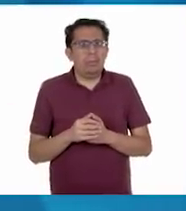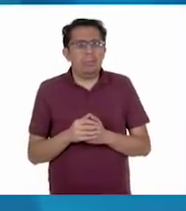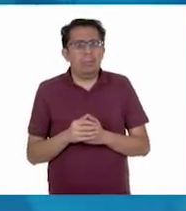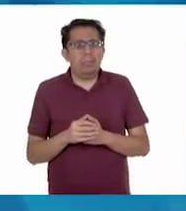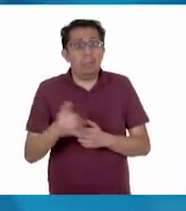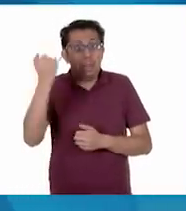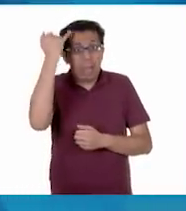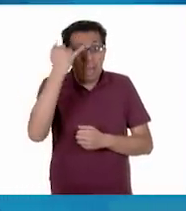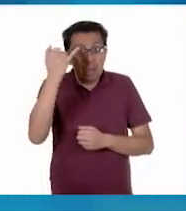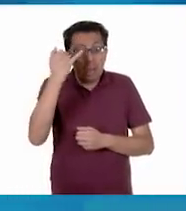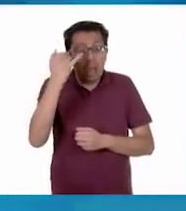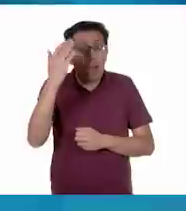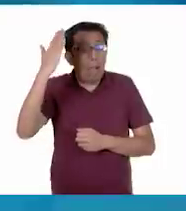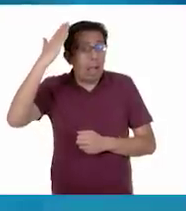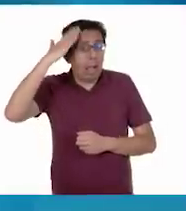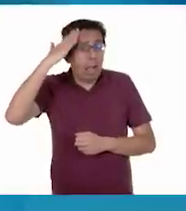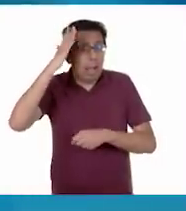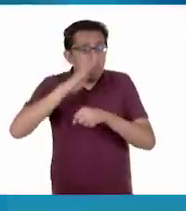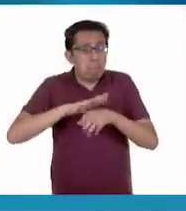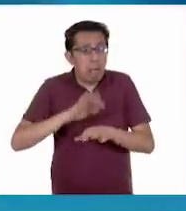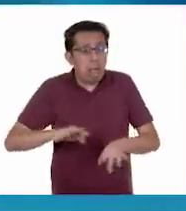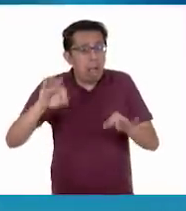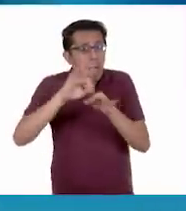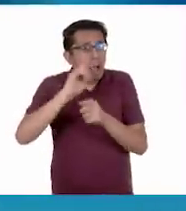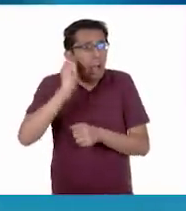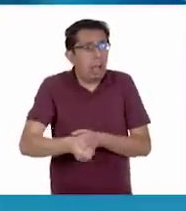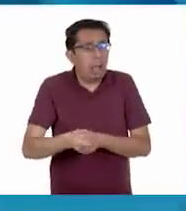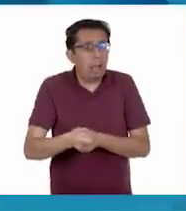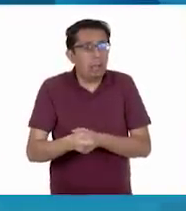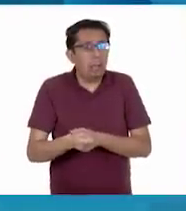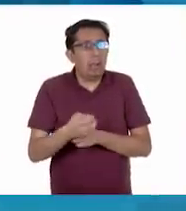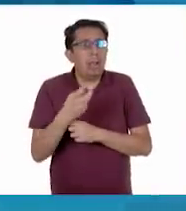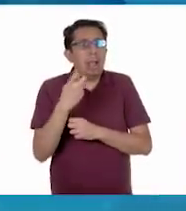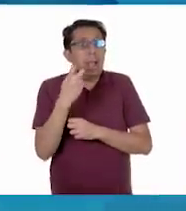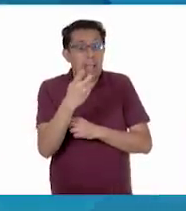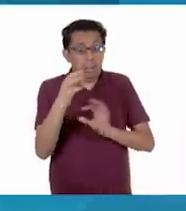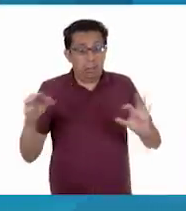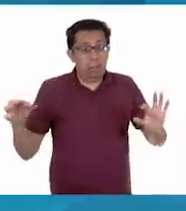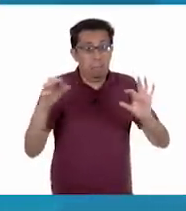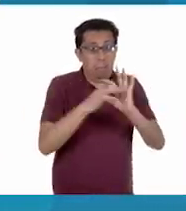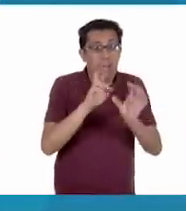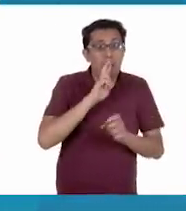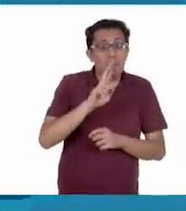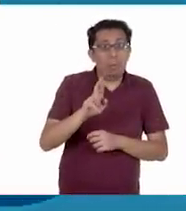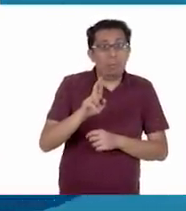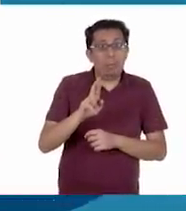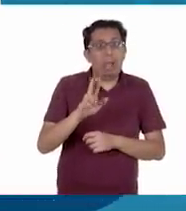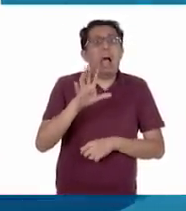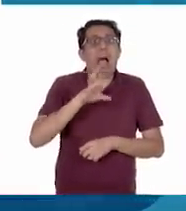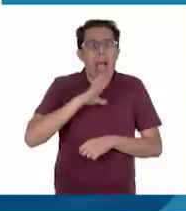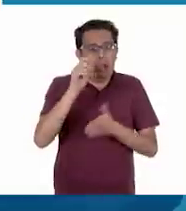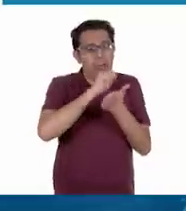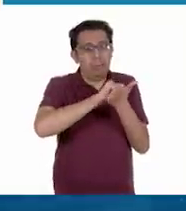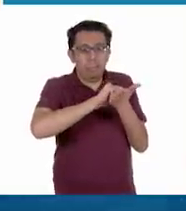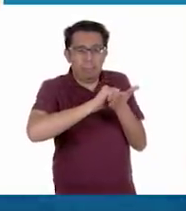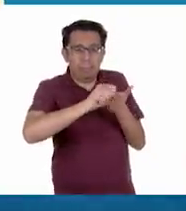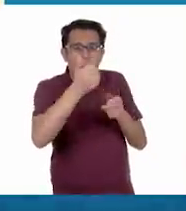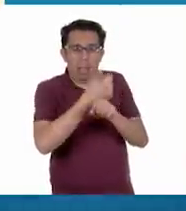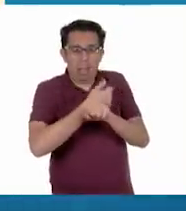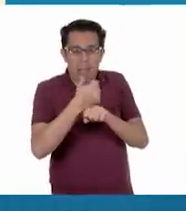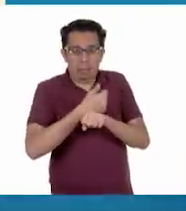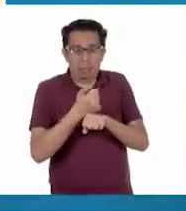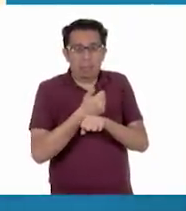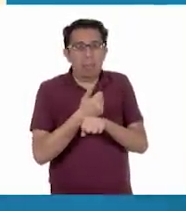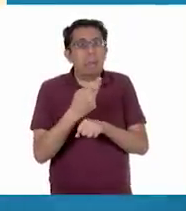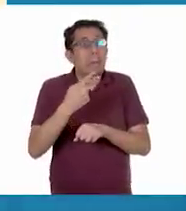la idea clave, la que corresponde con claridad a la pregunta, es la que está en amarillo. Y dice,